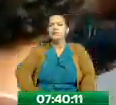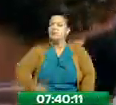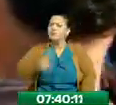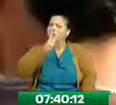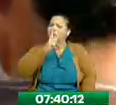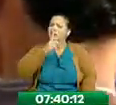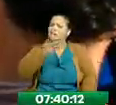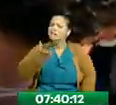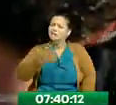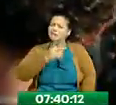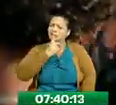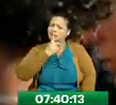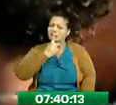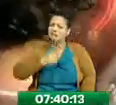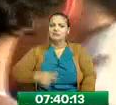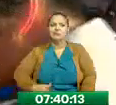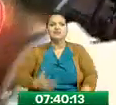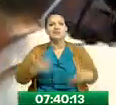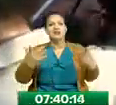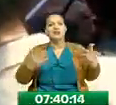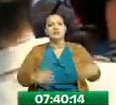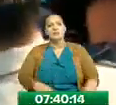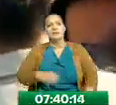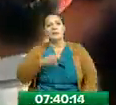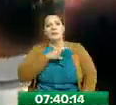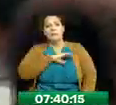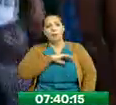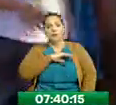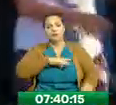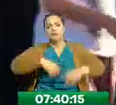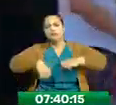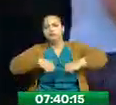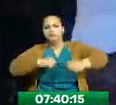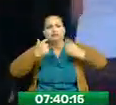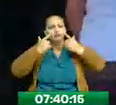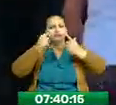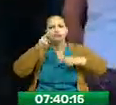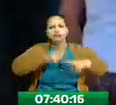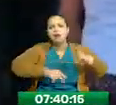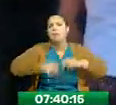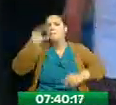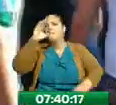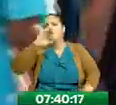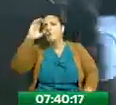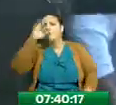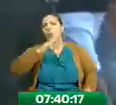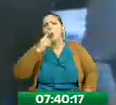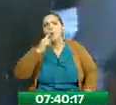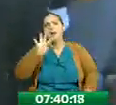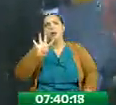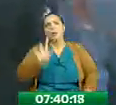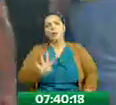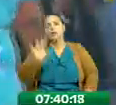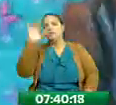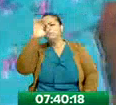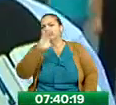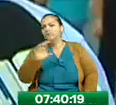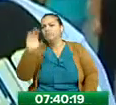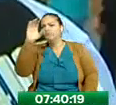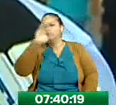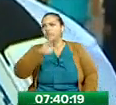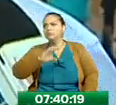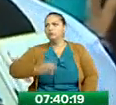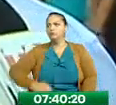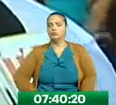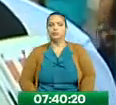Sin embargo, en medio del trabajo policial se llevó a cabo diversos operativos, allanamientos para profundizar el caso, problemas en el barrio. Estas